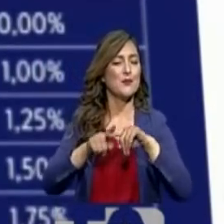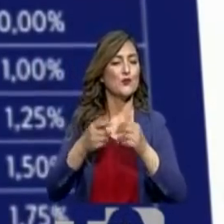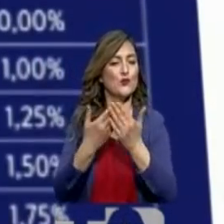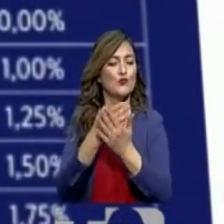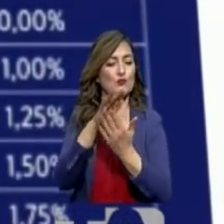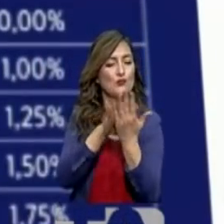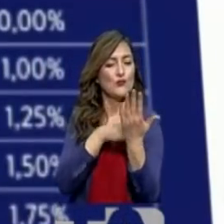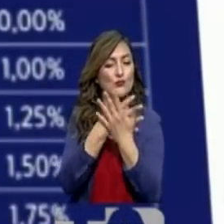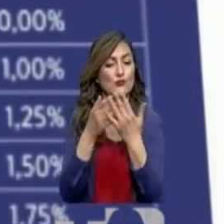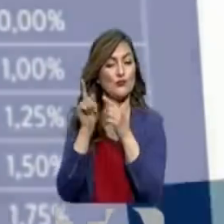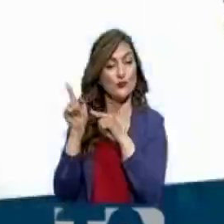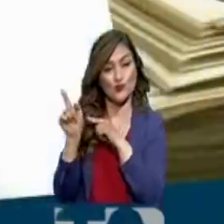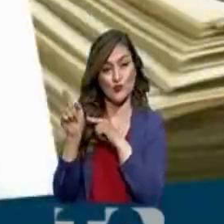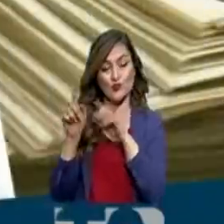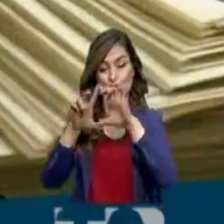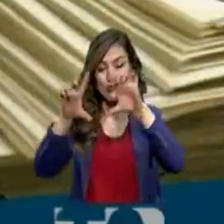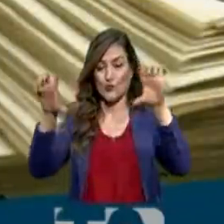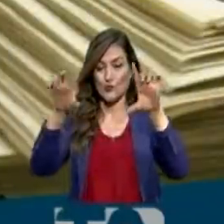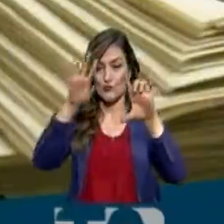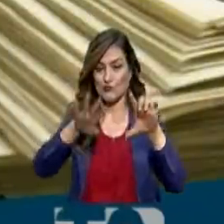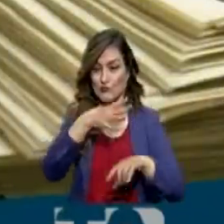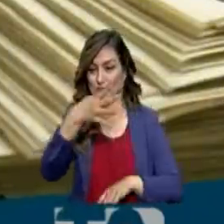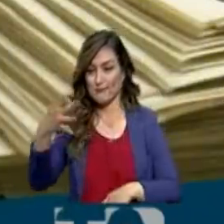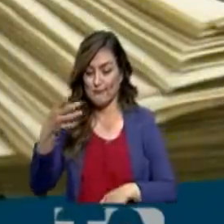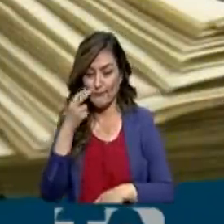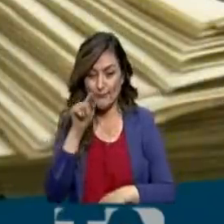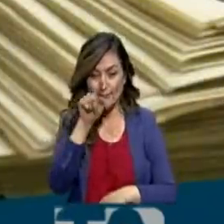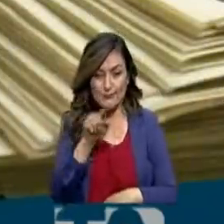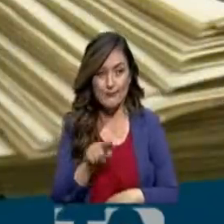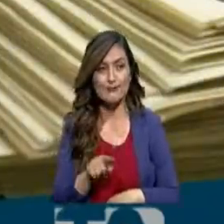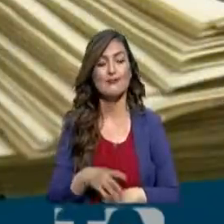nueva tabla impositiva. Desde su creación a la fecha, el régimen